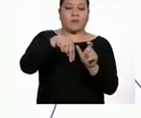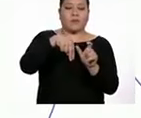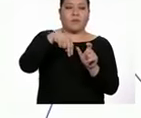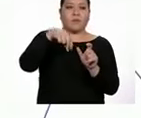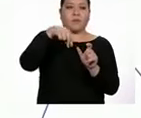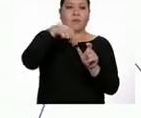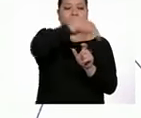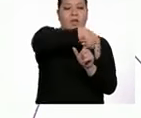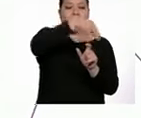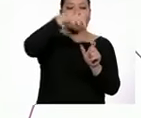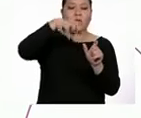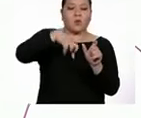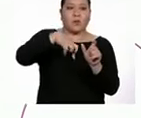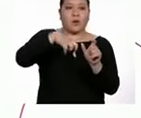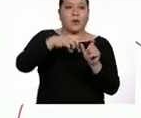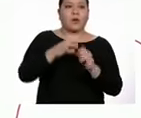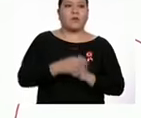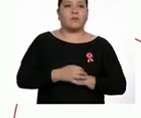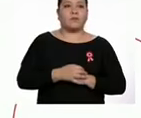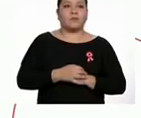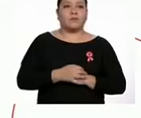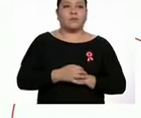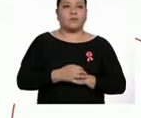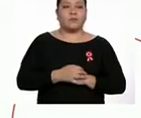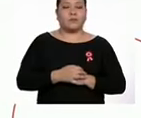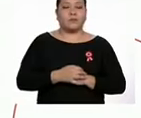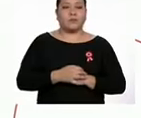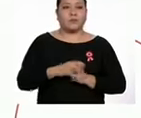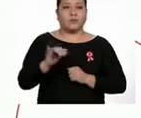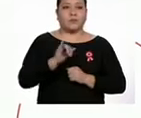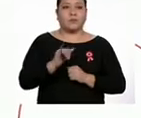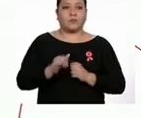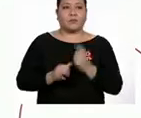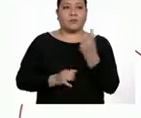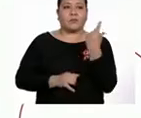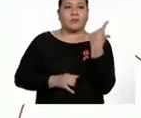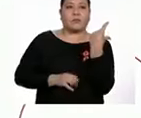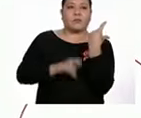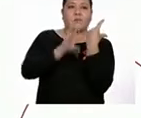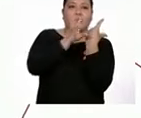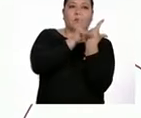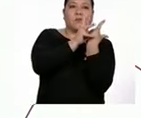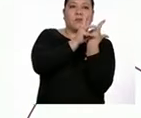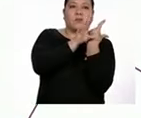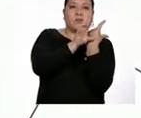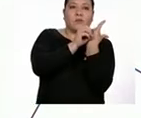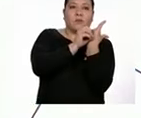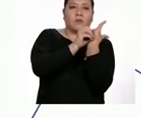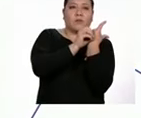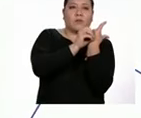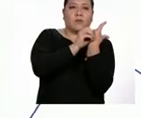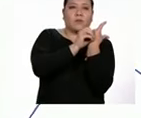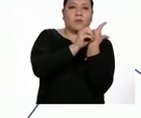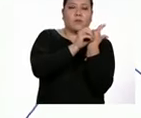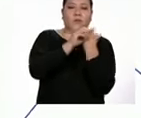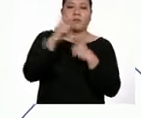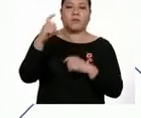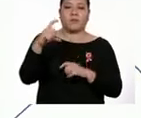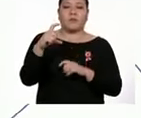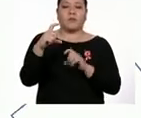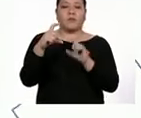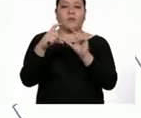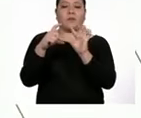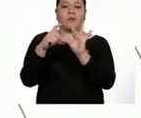P para los valores diastólicos es igual al intervalo abierto en 60 y cerrado